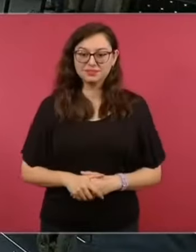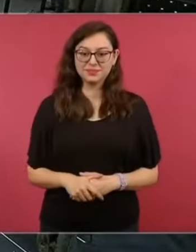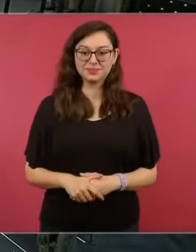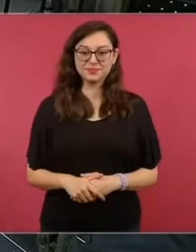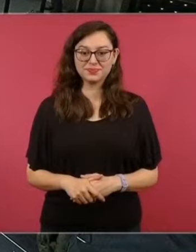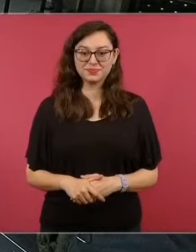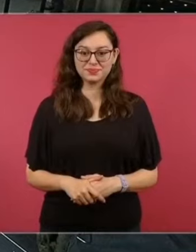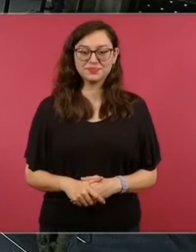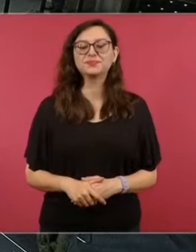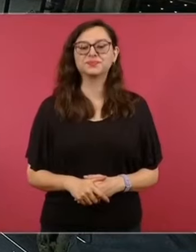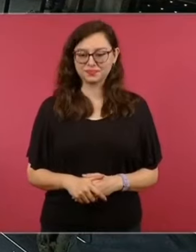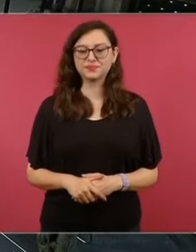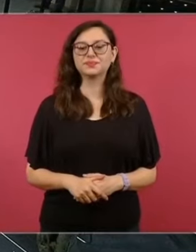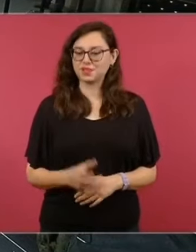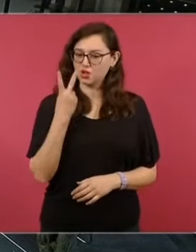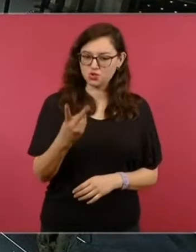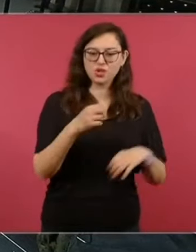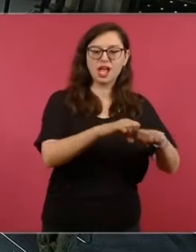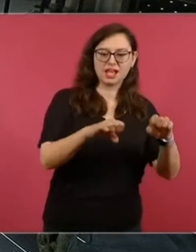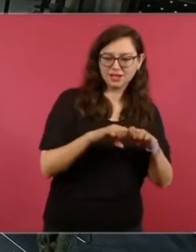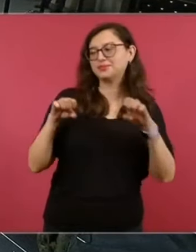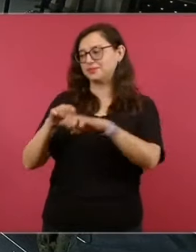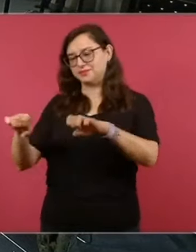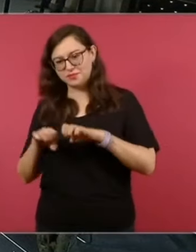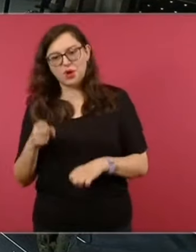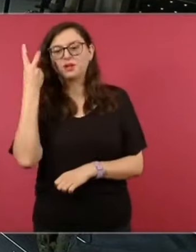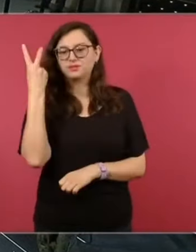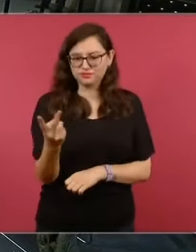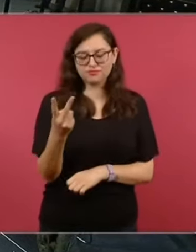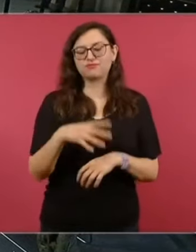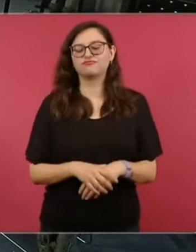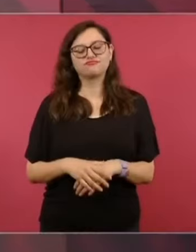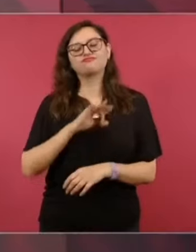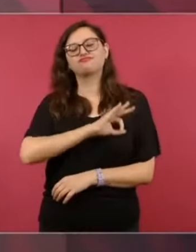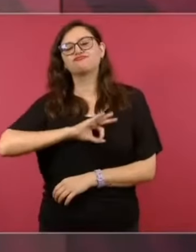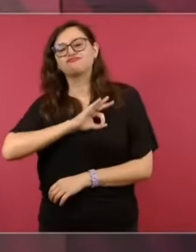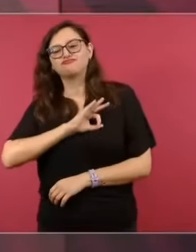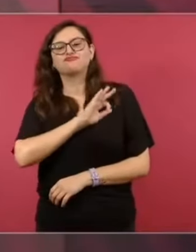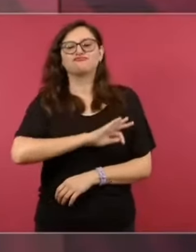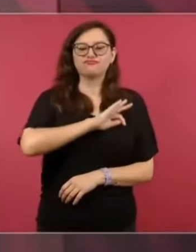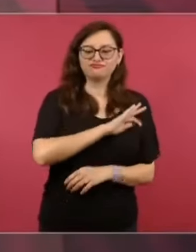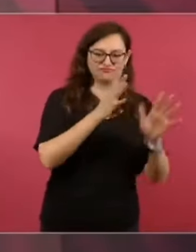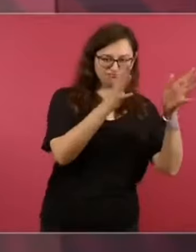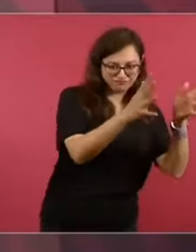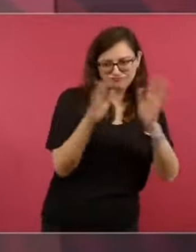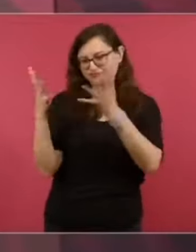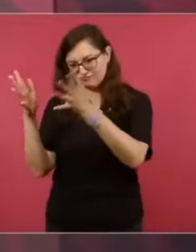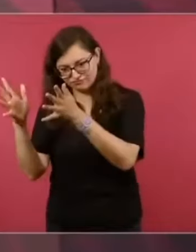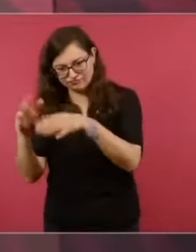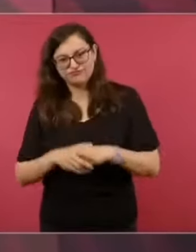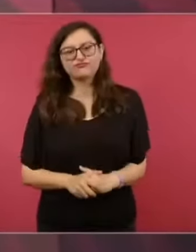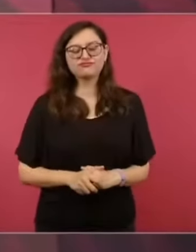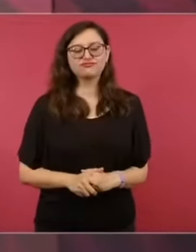mucho a los dos desde ahora los dos clubs los felicito sobre